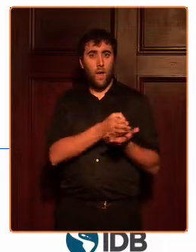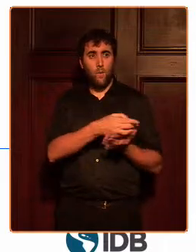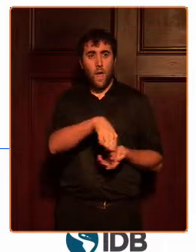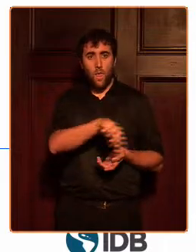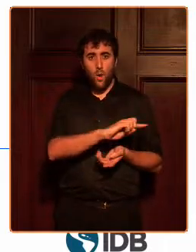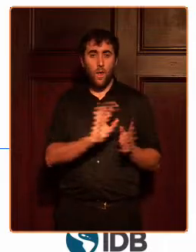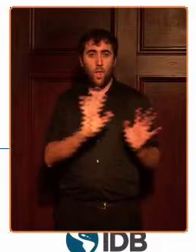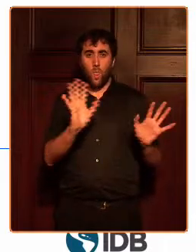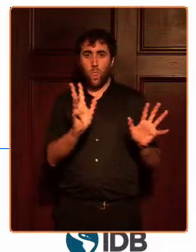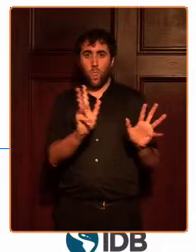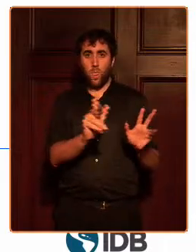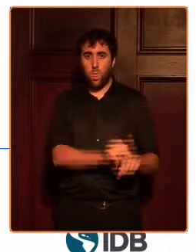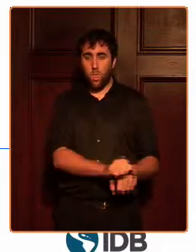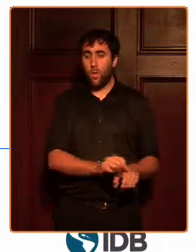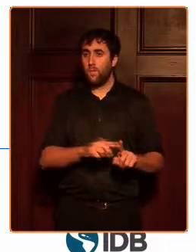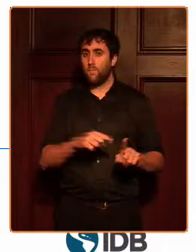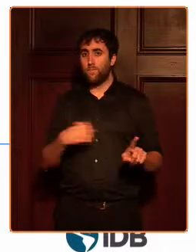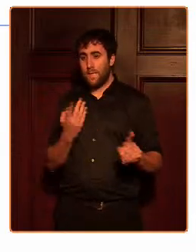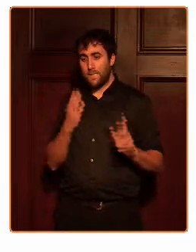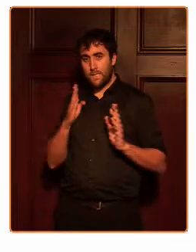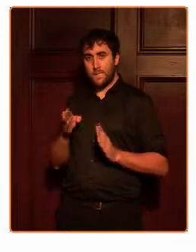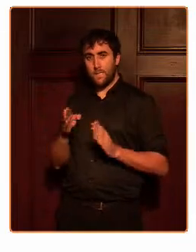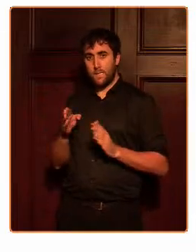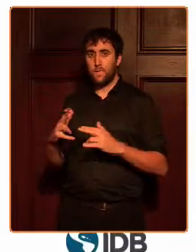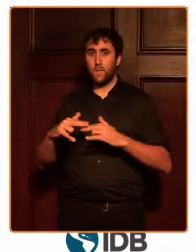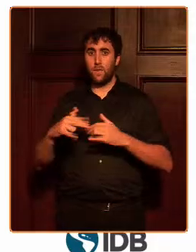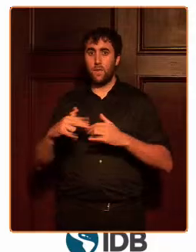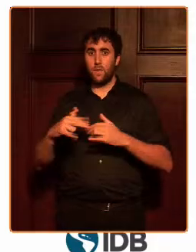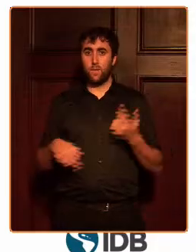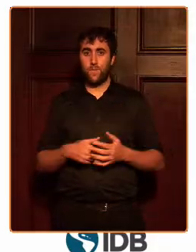trabajo, para la familia.